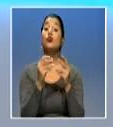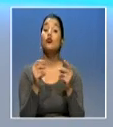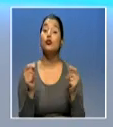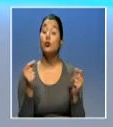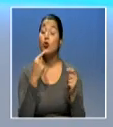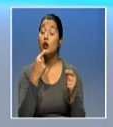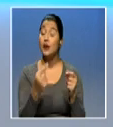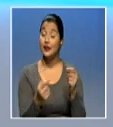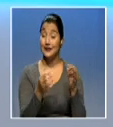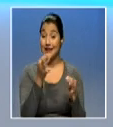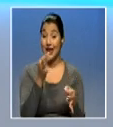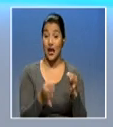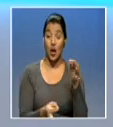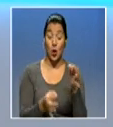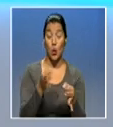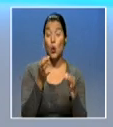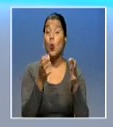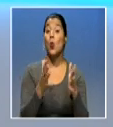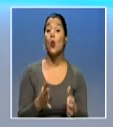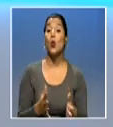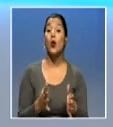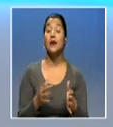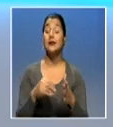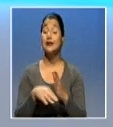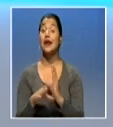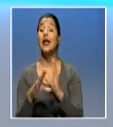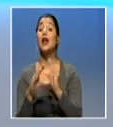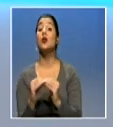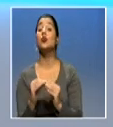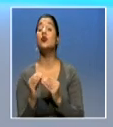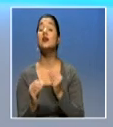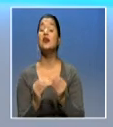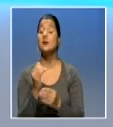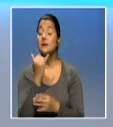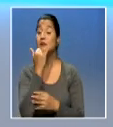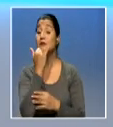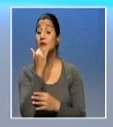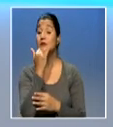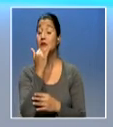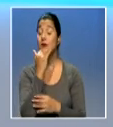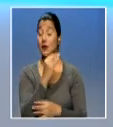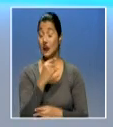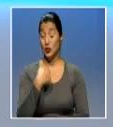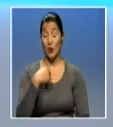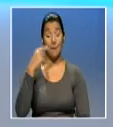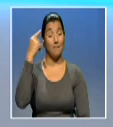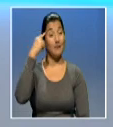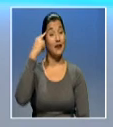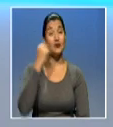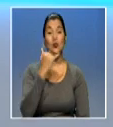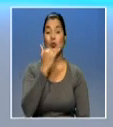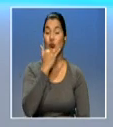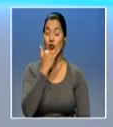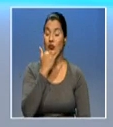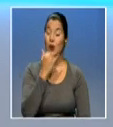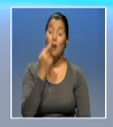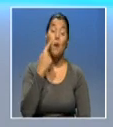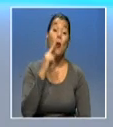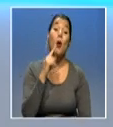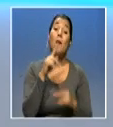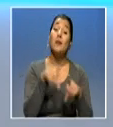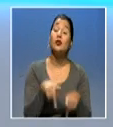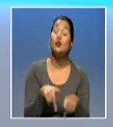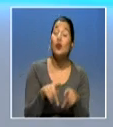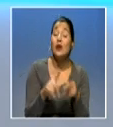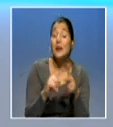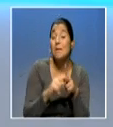el juzgado de turno extraordinario se comete un error, yo diría que prácticamente de principiante, y